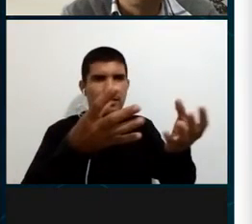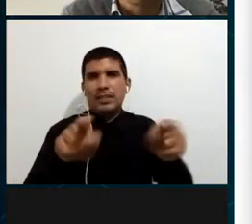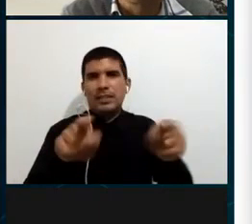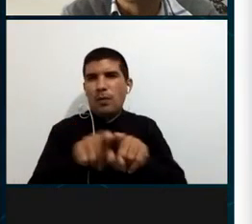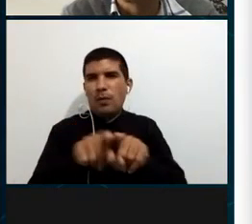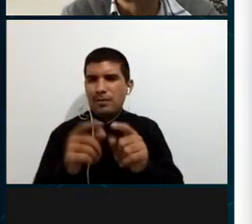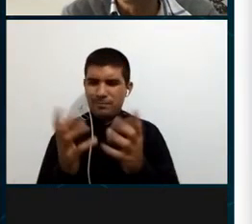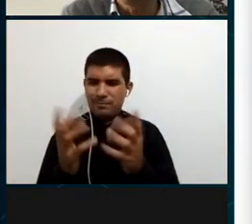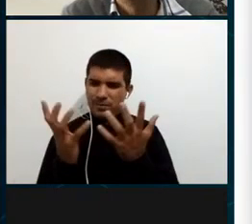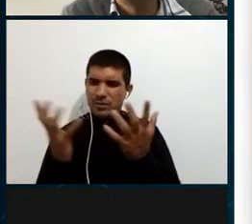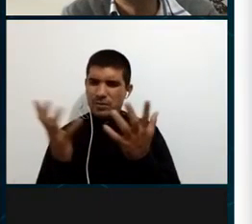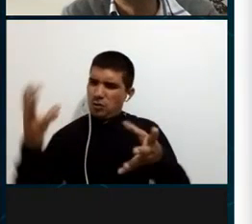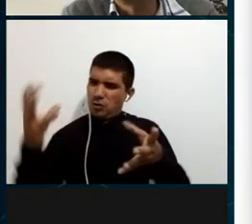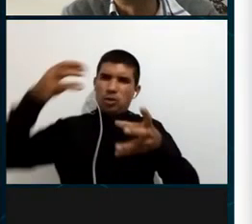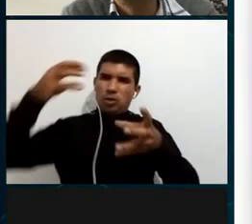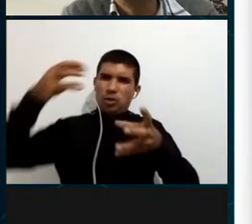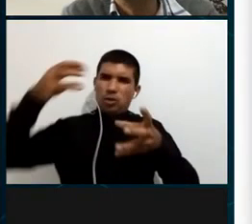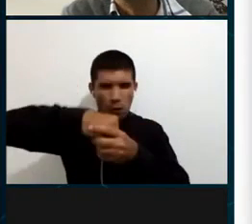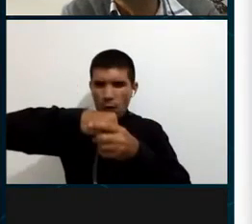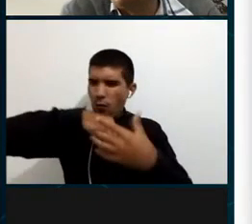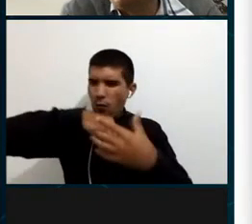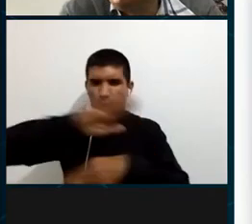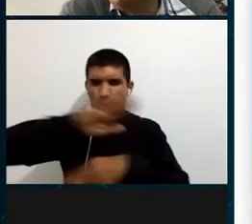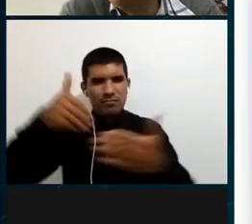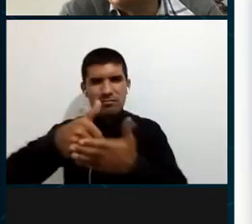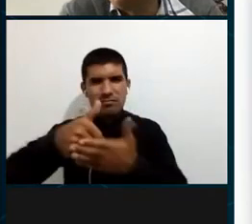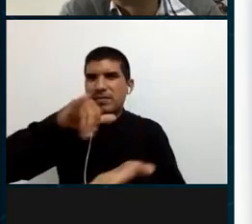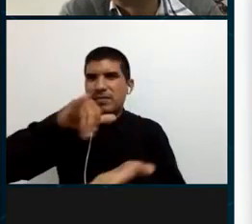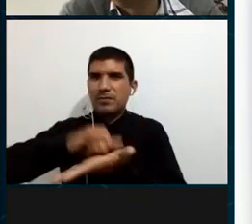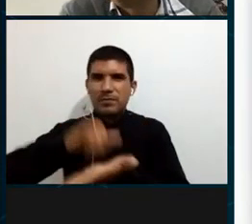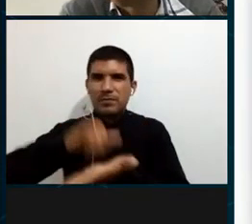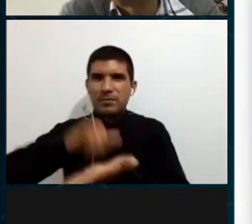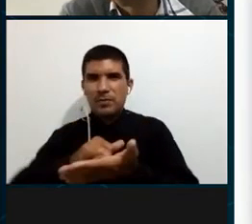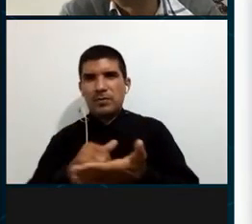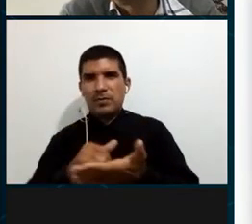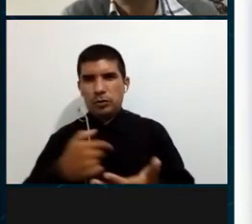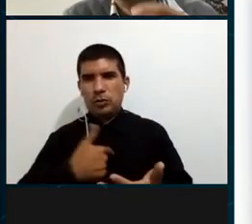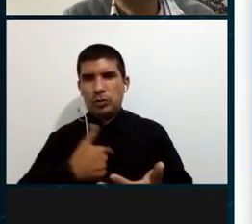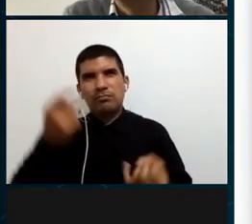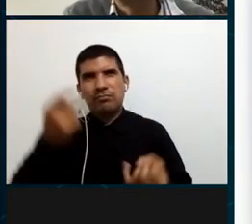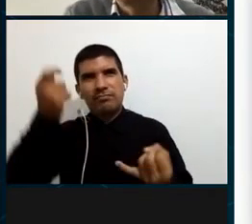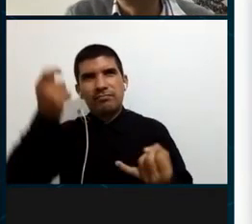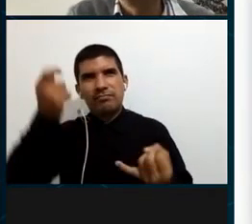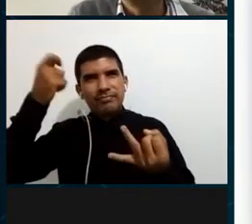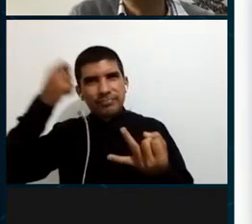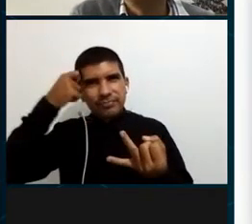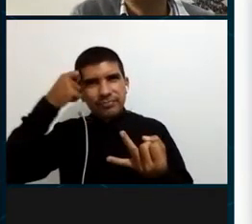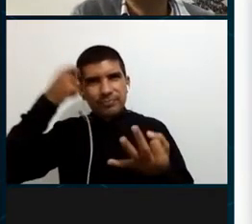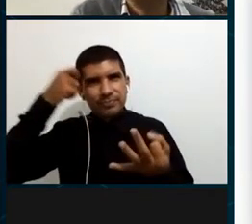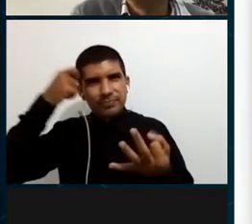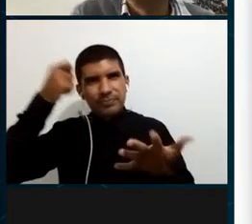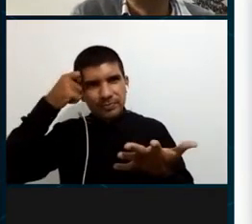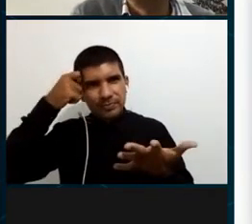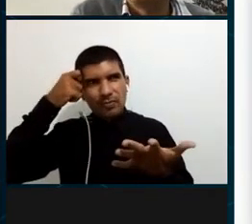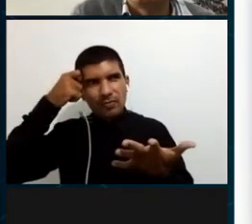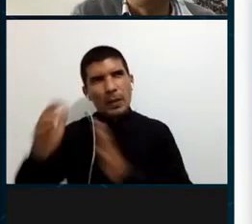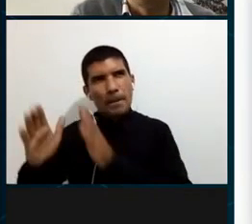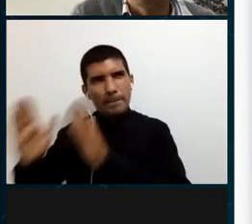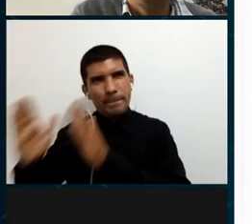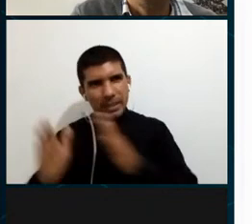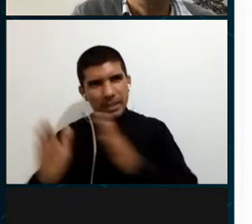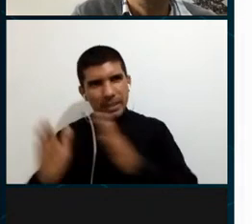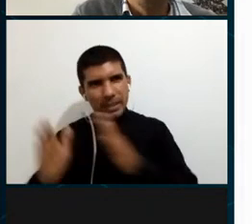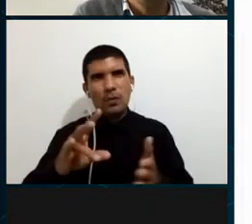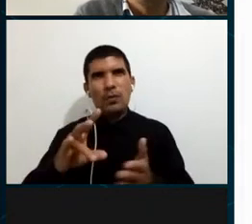problema, tener en claro un modelo, una metodología para resolverlo y utilizar la tecnología para